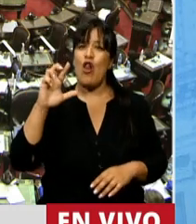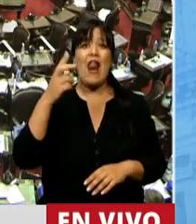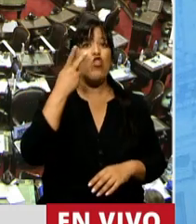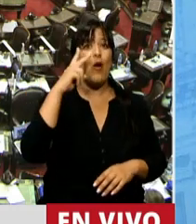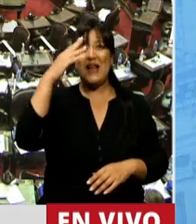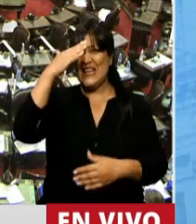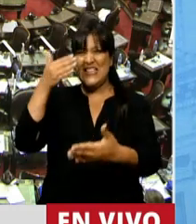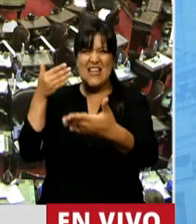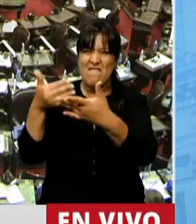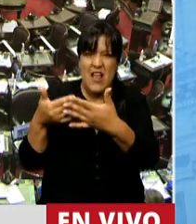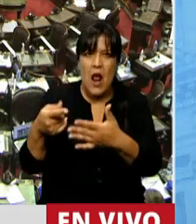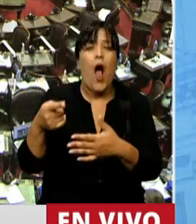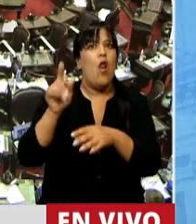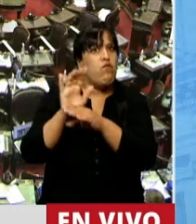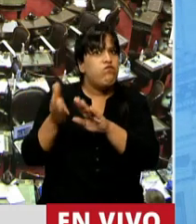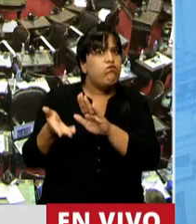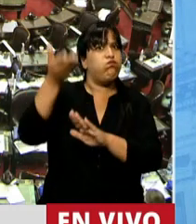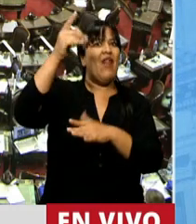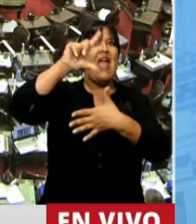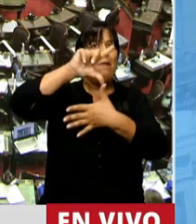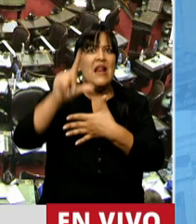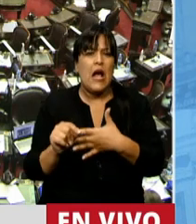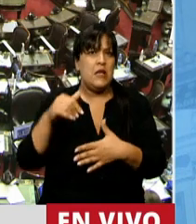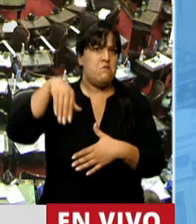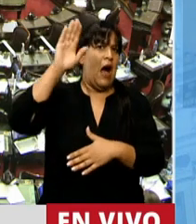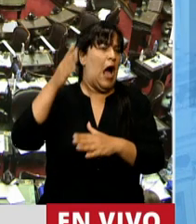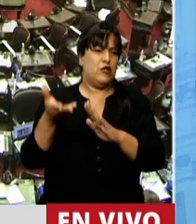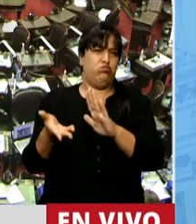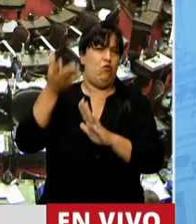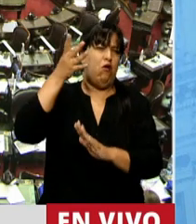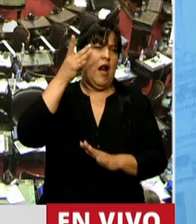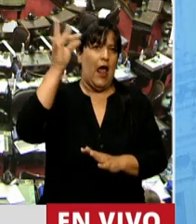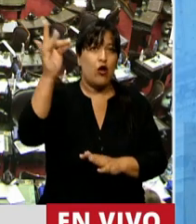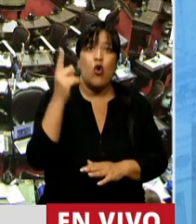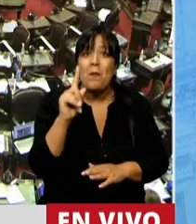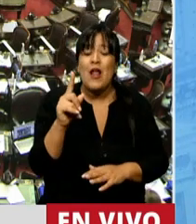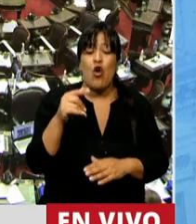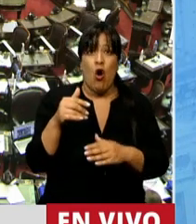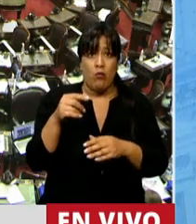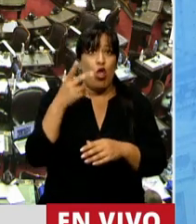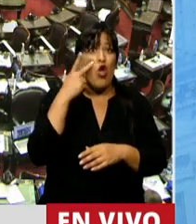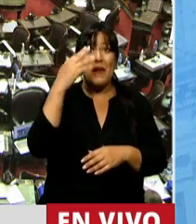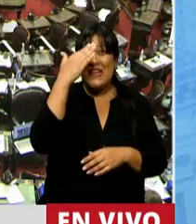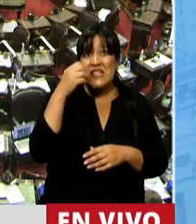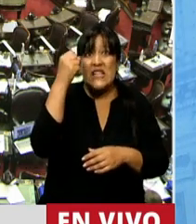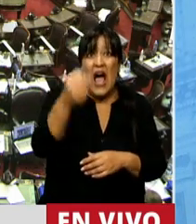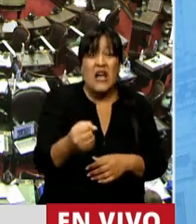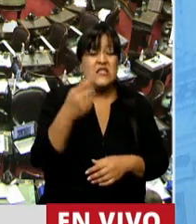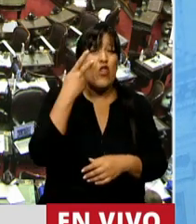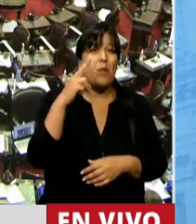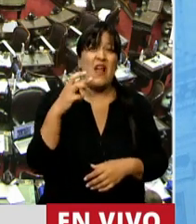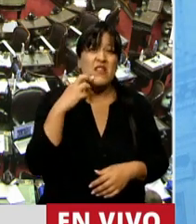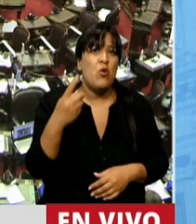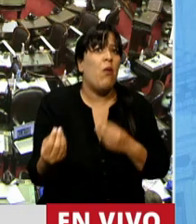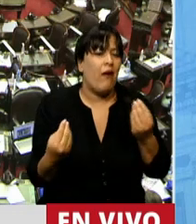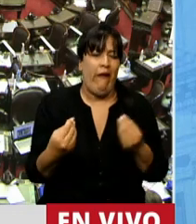2015. Era la jubilación más alta de América Latina. ¿Y qué pasó desde entonces hasta 2019? Además de la utilización política